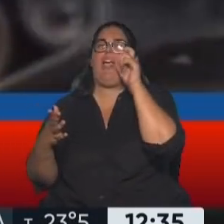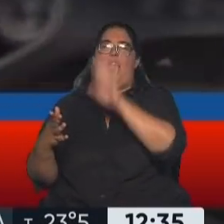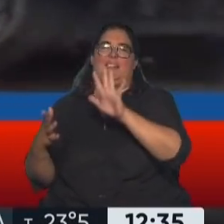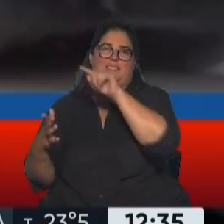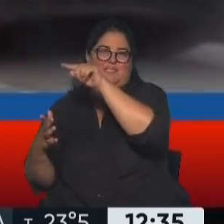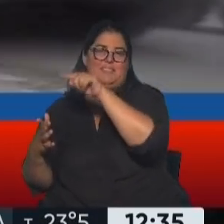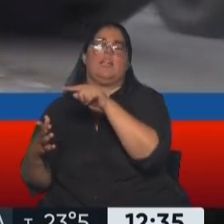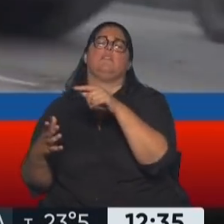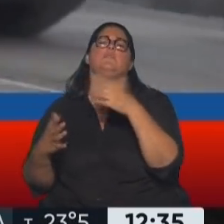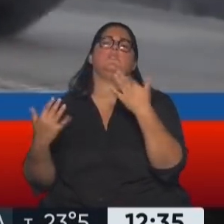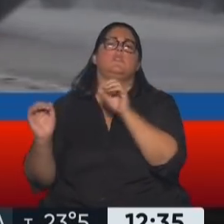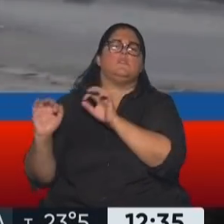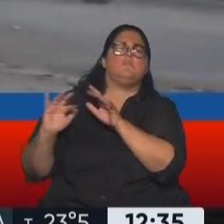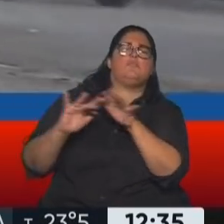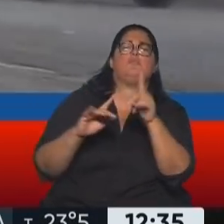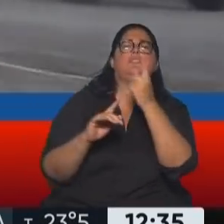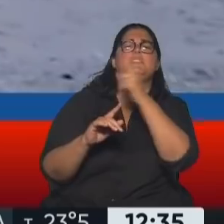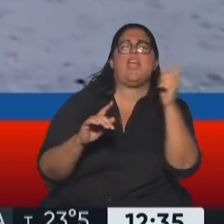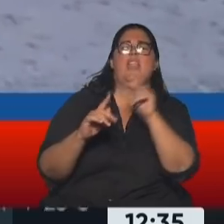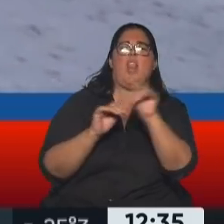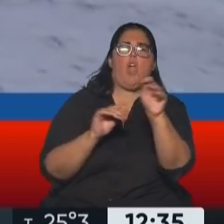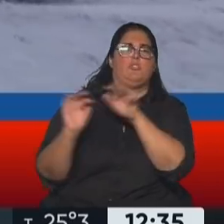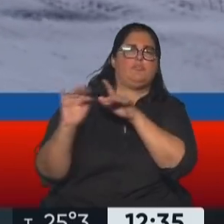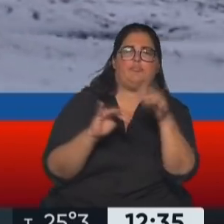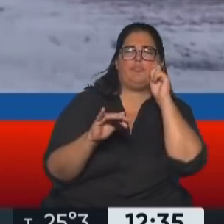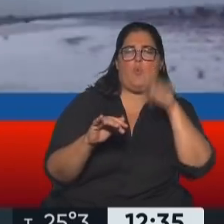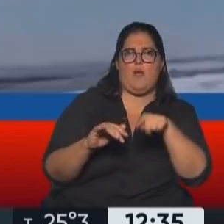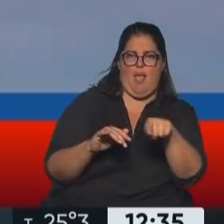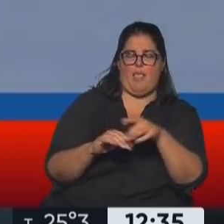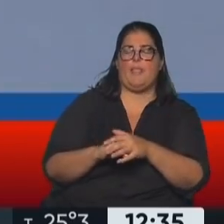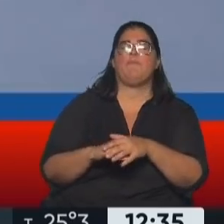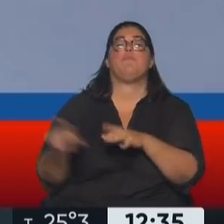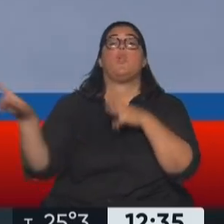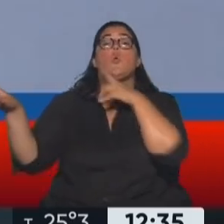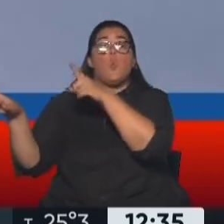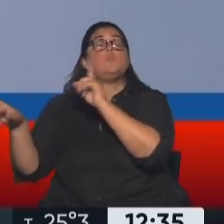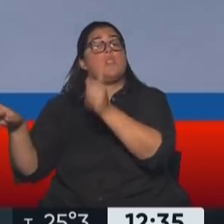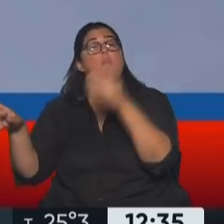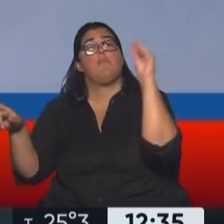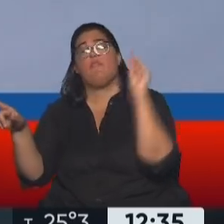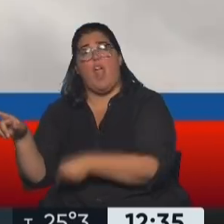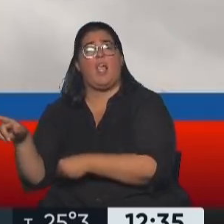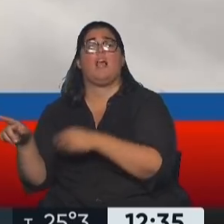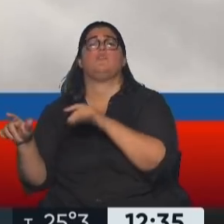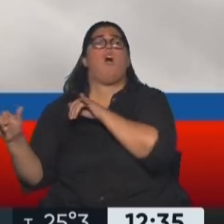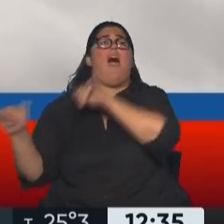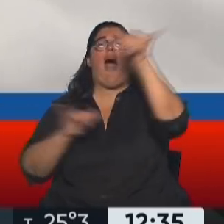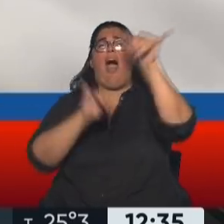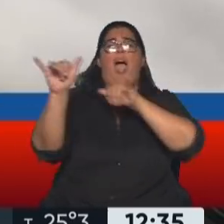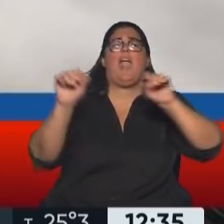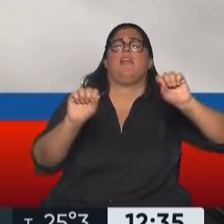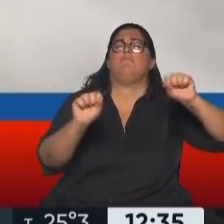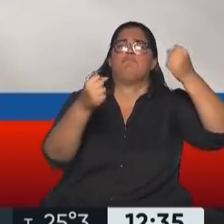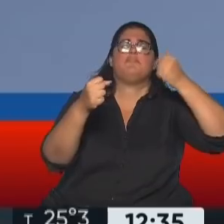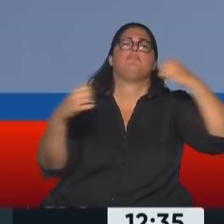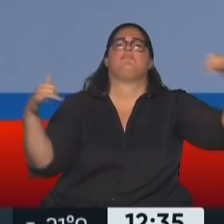de 100 kilómetros en territorio ucraniano. Rusia también fracasó en suprimir las defensas antiaéreas y a la Fuerza Aérea